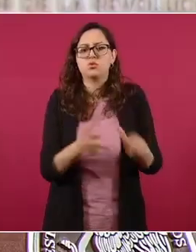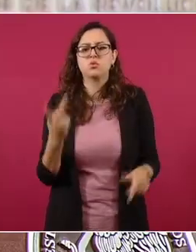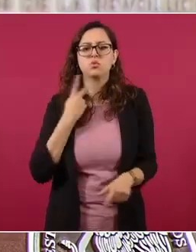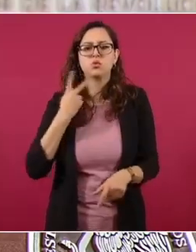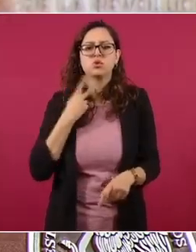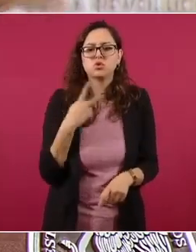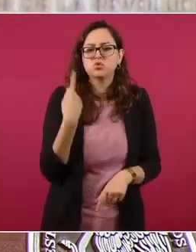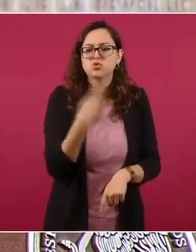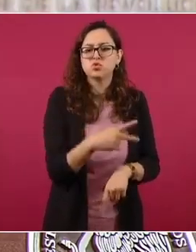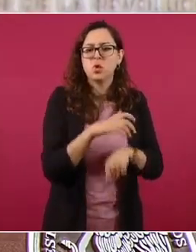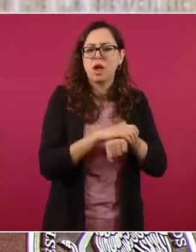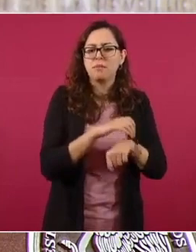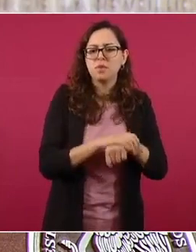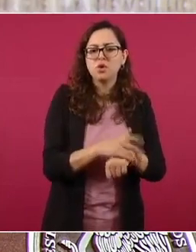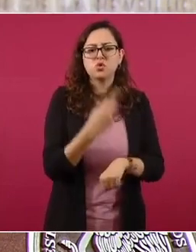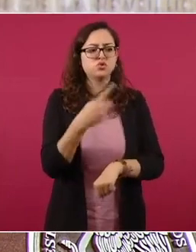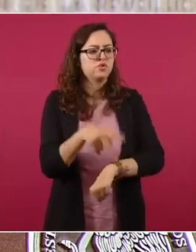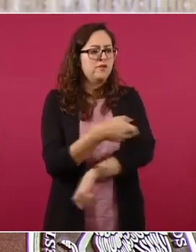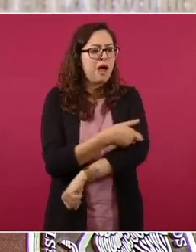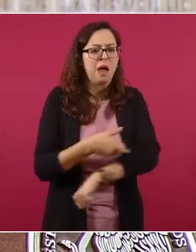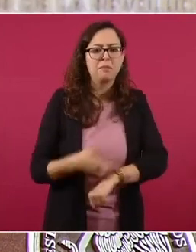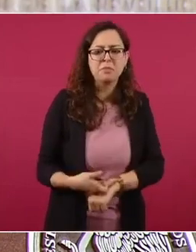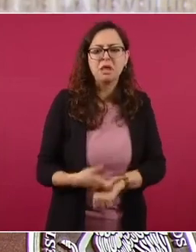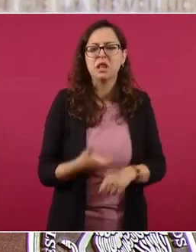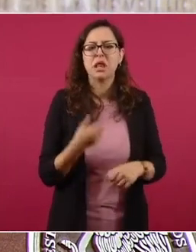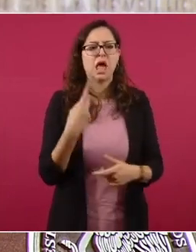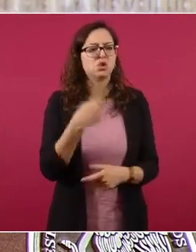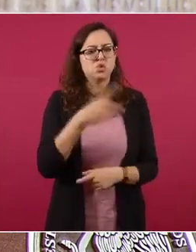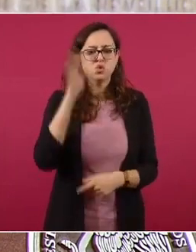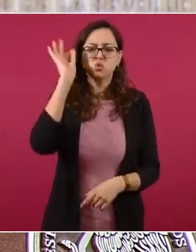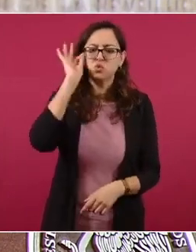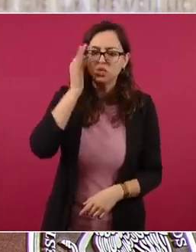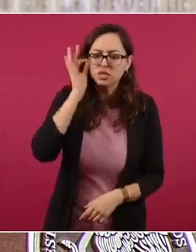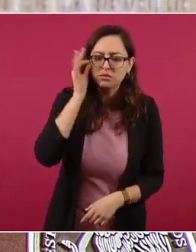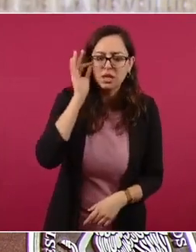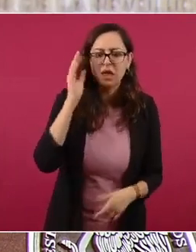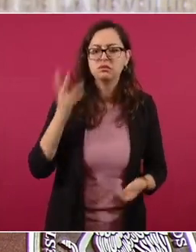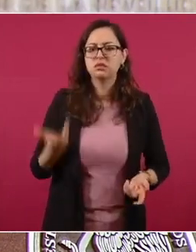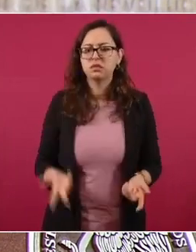o el que se coló